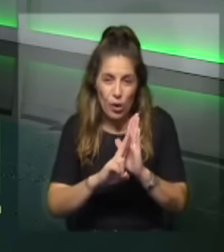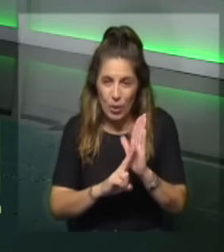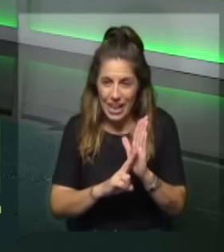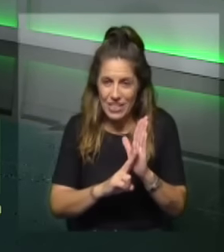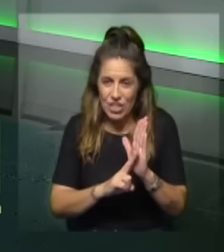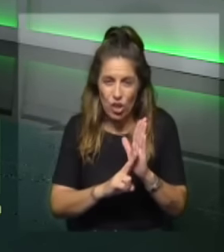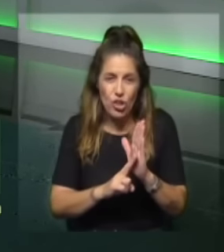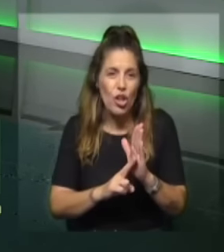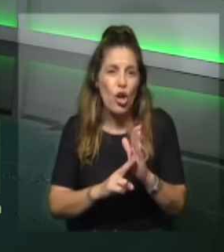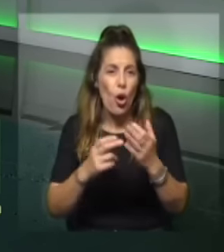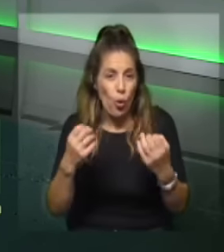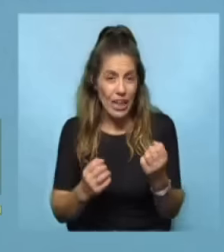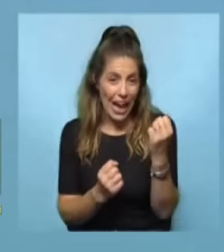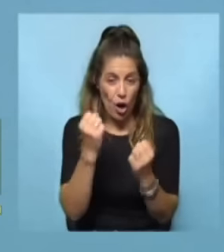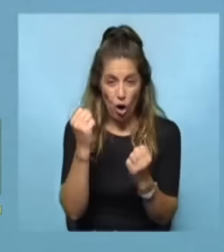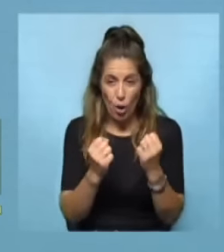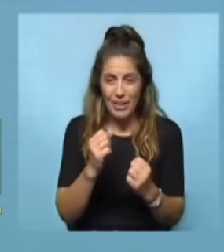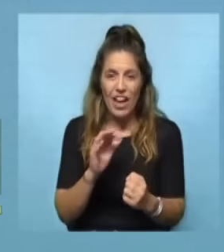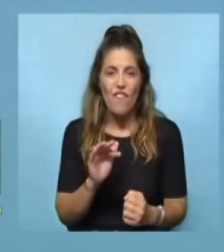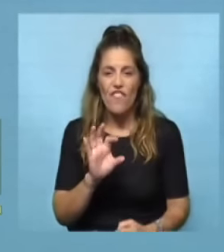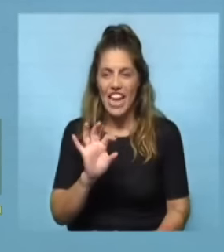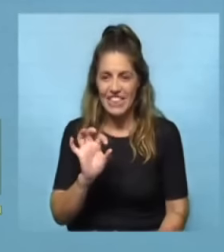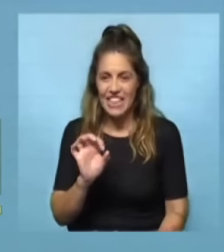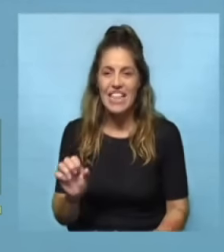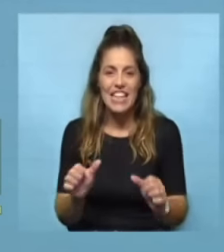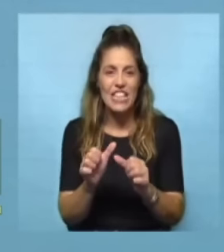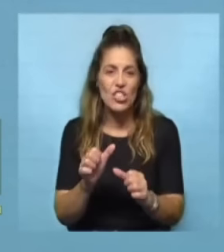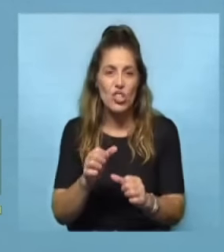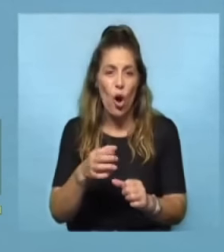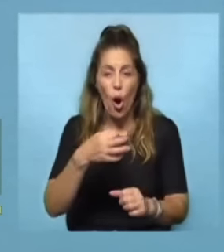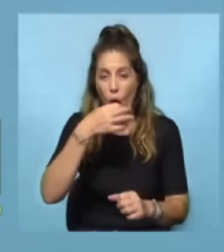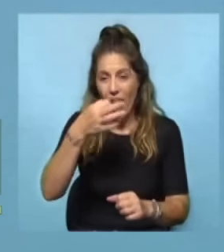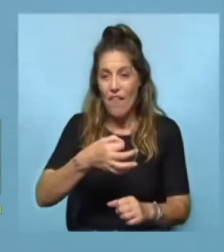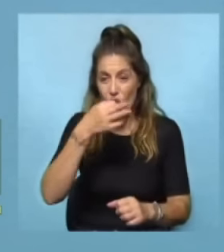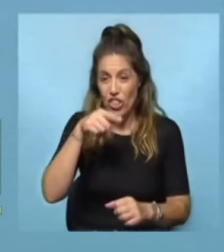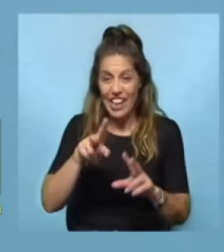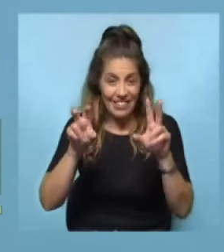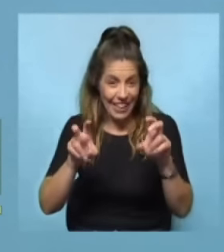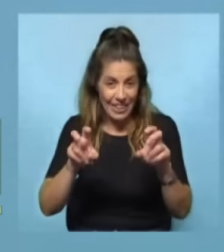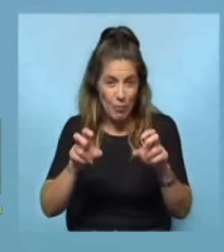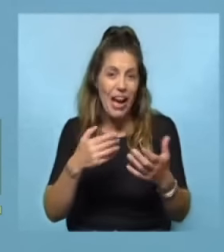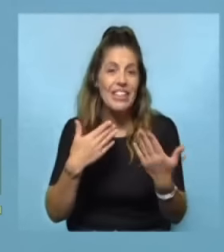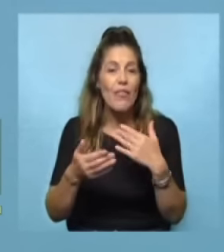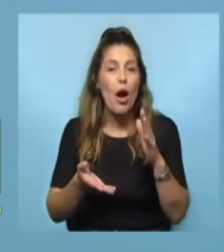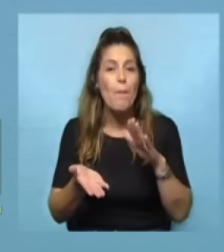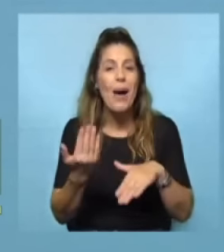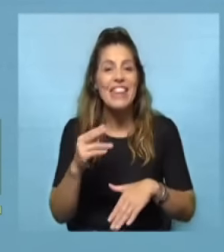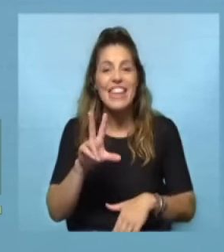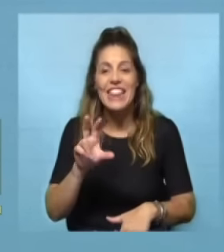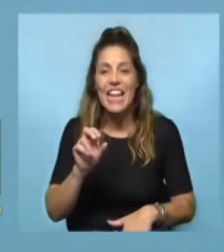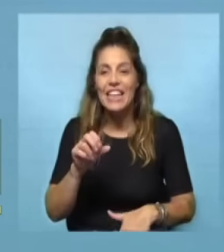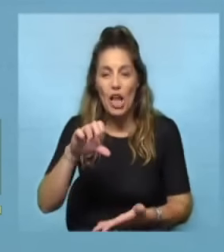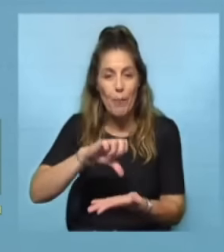justo Sebastián Fleitas el economista Sebastián Fleitas hizo hace poco una columna no toca nada sobre este tema y mencionaba más de 30 países que